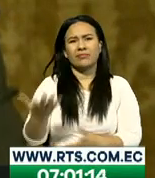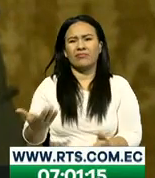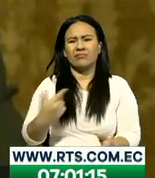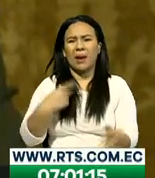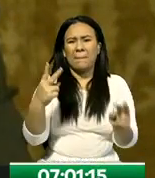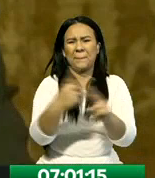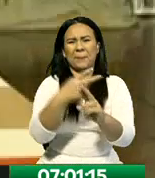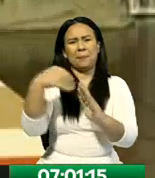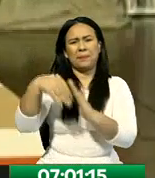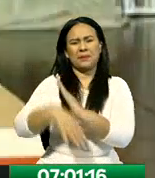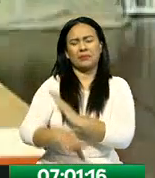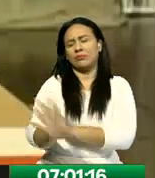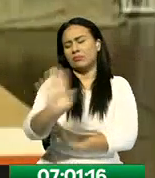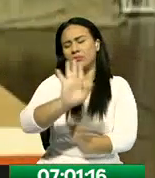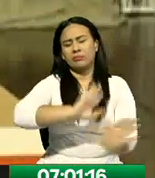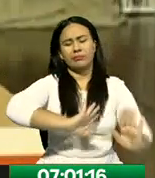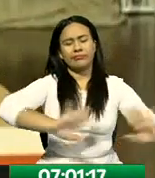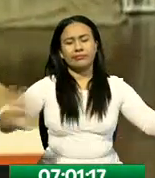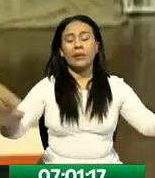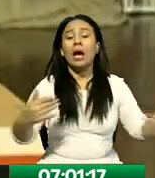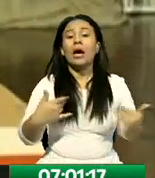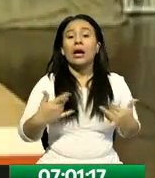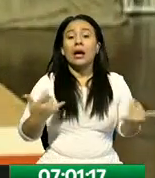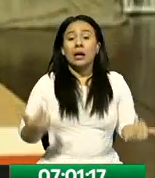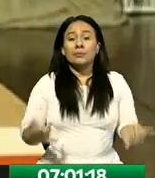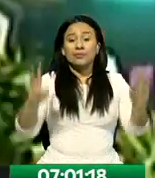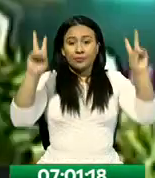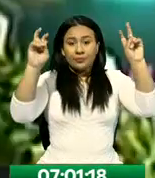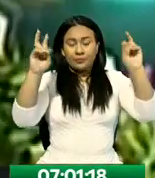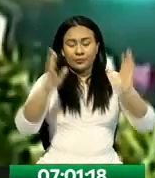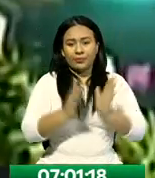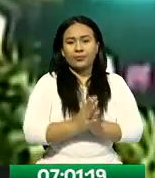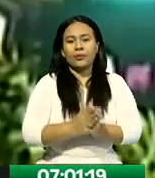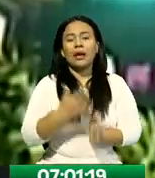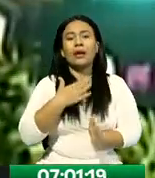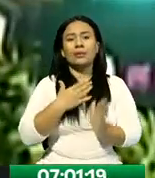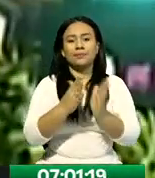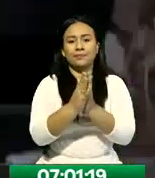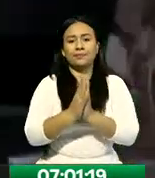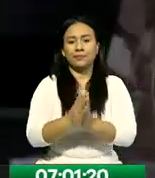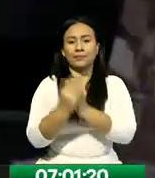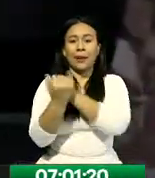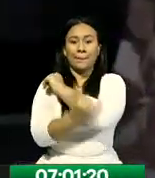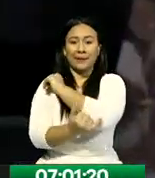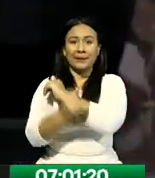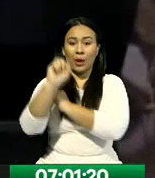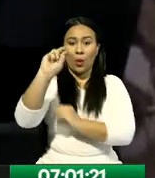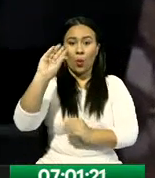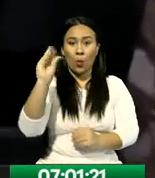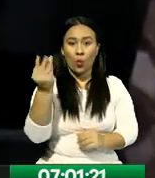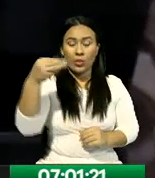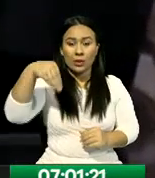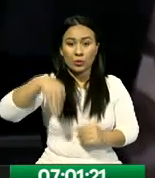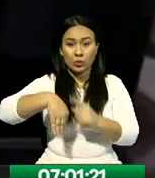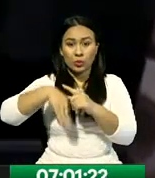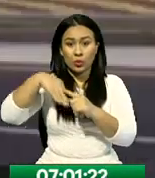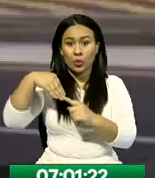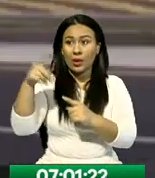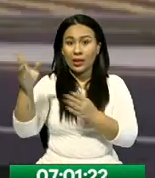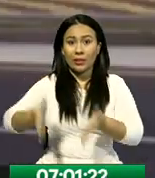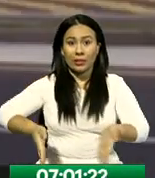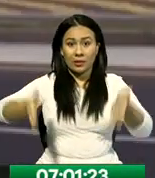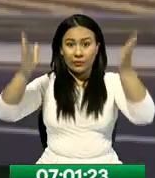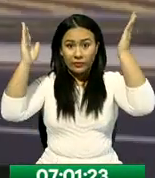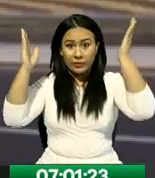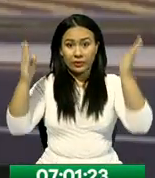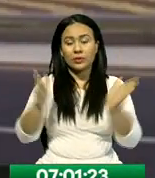miseria humana. En la cita también se refirió a otros temas. Dijo que se solicitará a los países miembros de la UNASUR que el edificio que ahora se